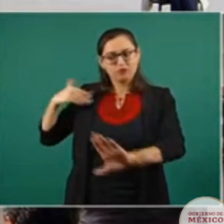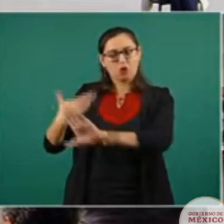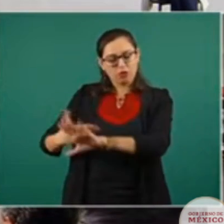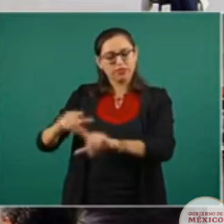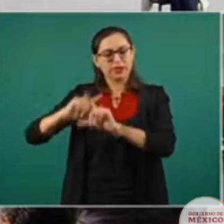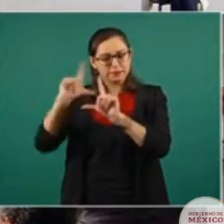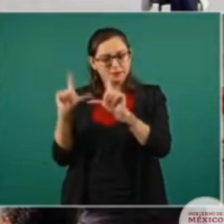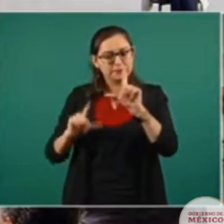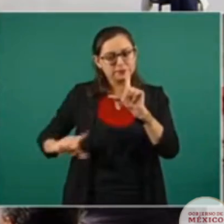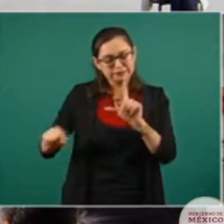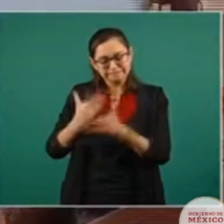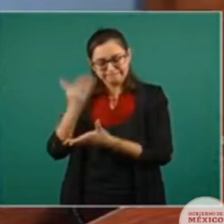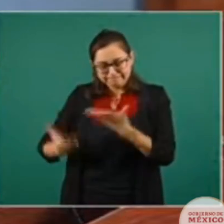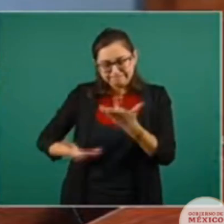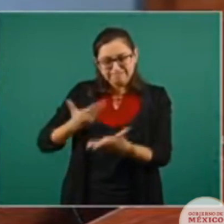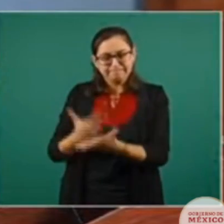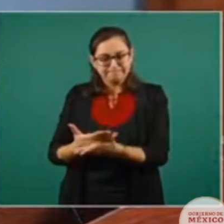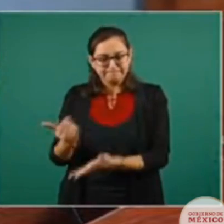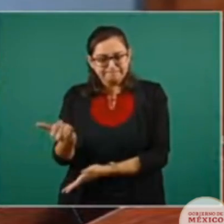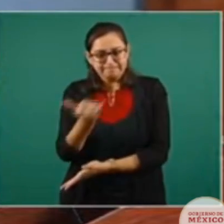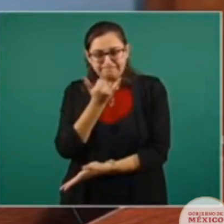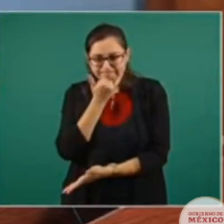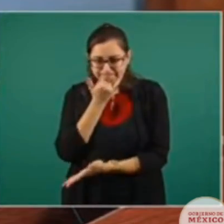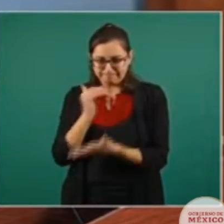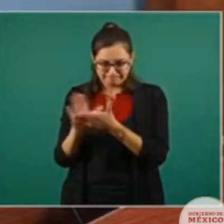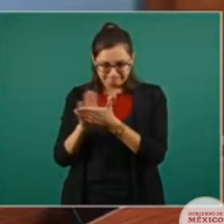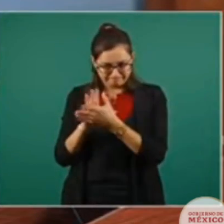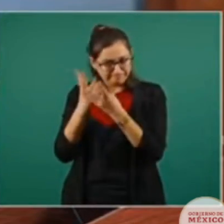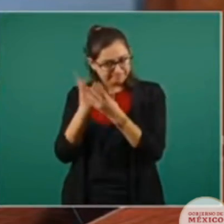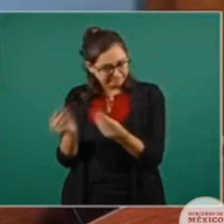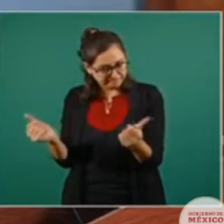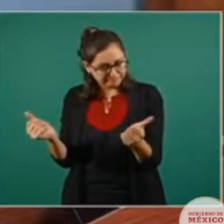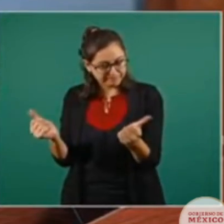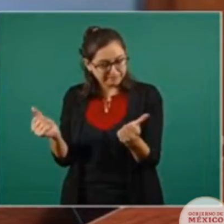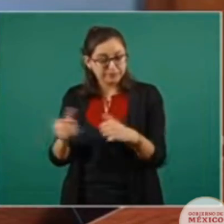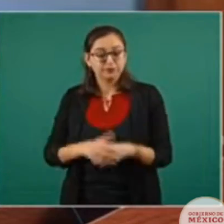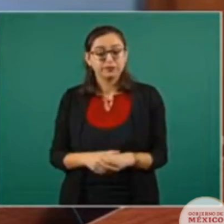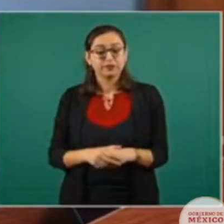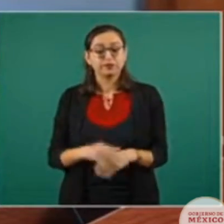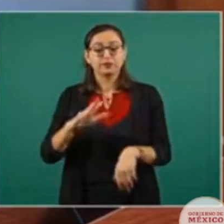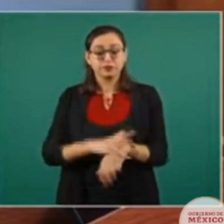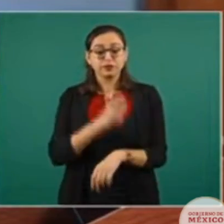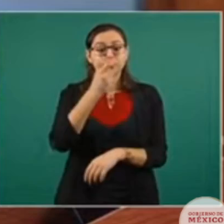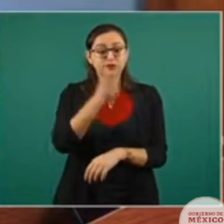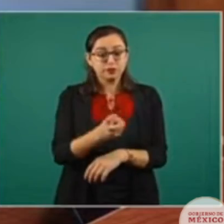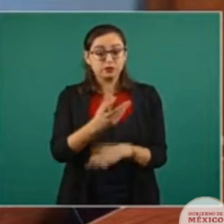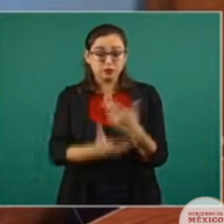disculpas o resarcimientos políticos que convengan. Por ese motivo, Su